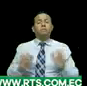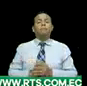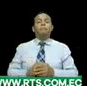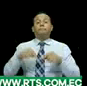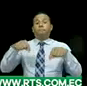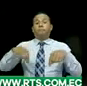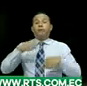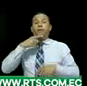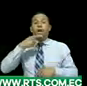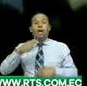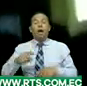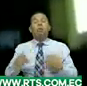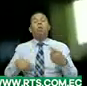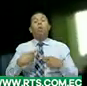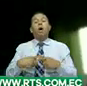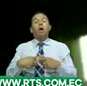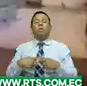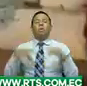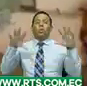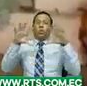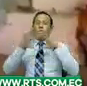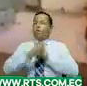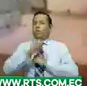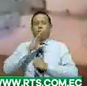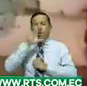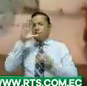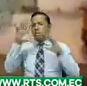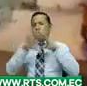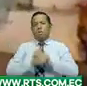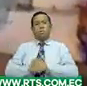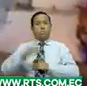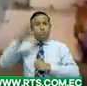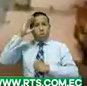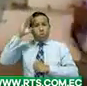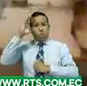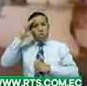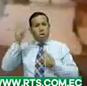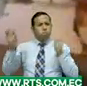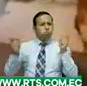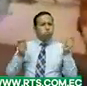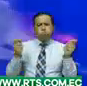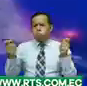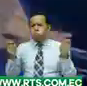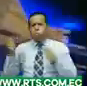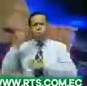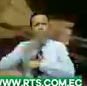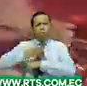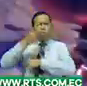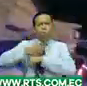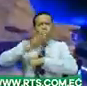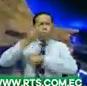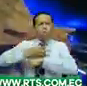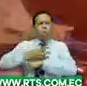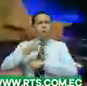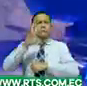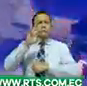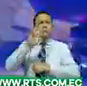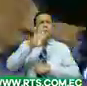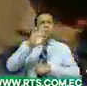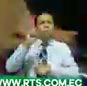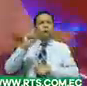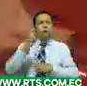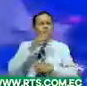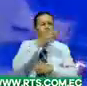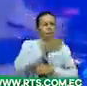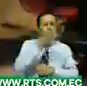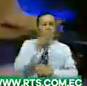más en horas de la noche. Los controles realizados por la policía durante estos 4 días en más de 740 operativos dejan 15